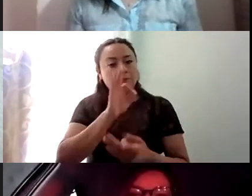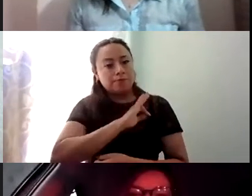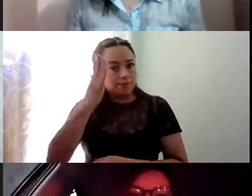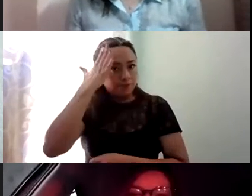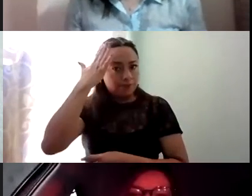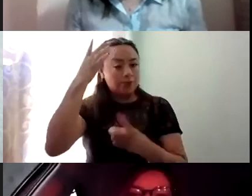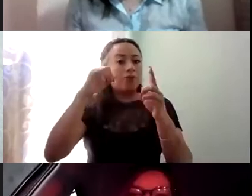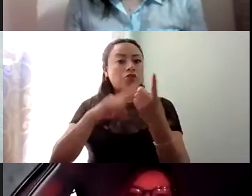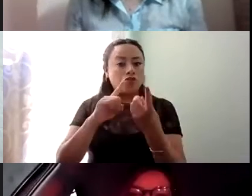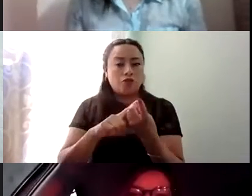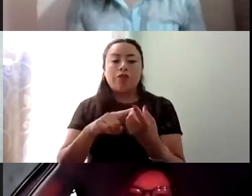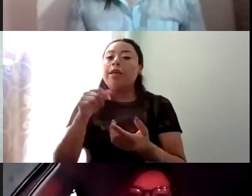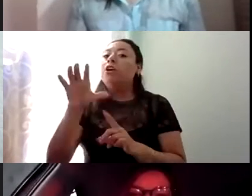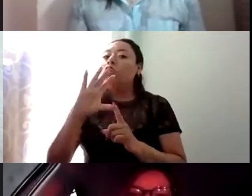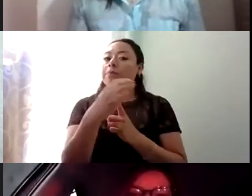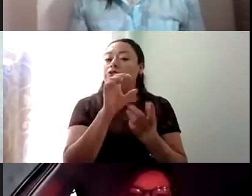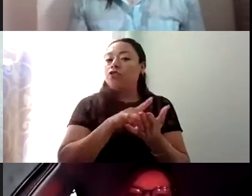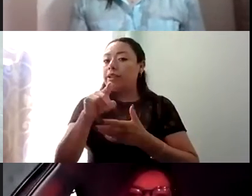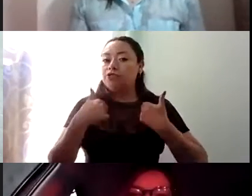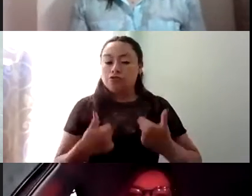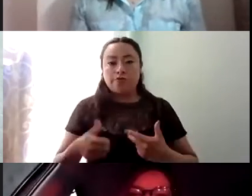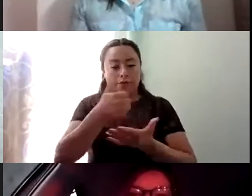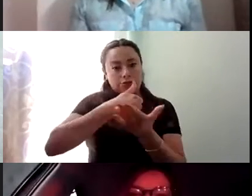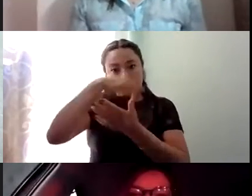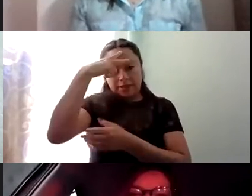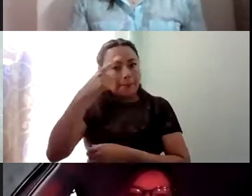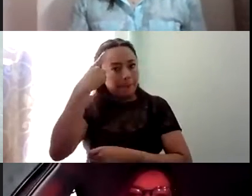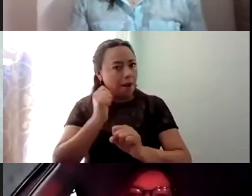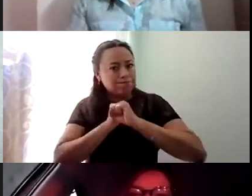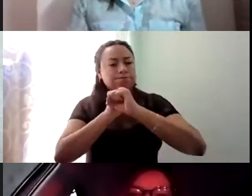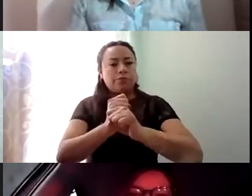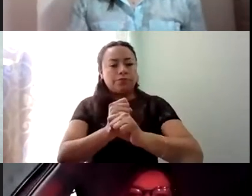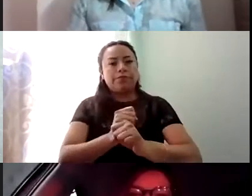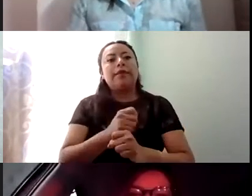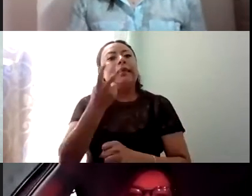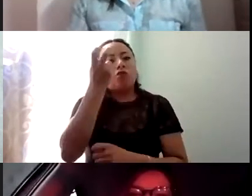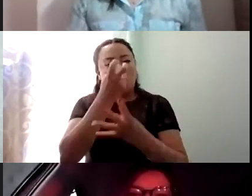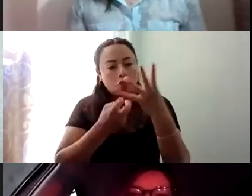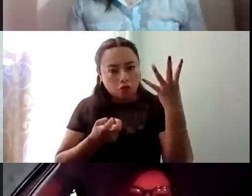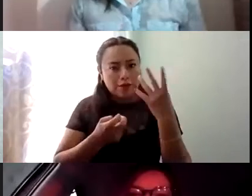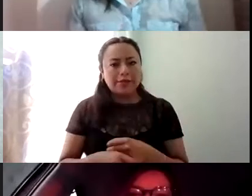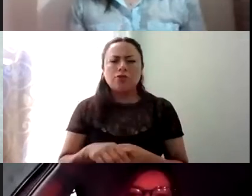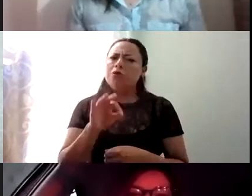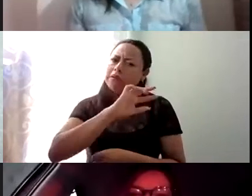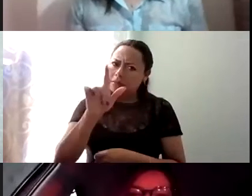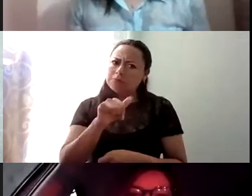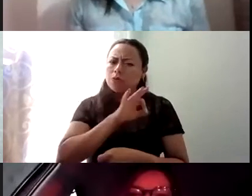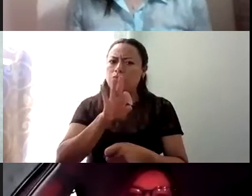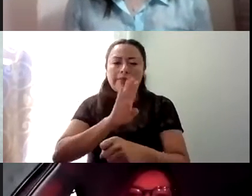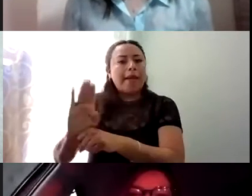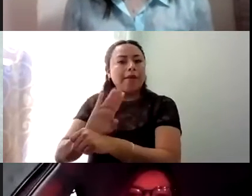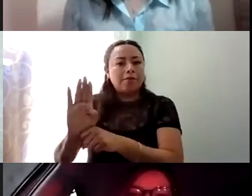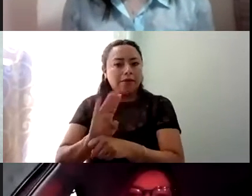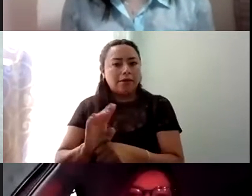Derechos Humanos desde la Ciudad de México para tratar de combatir esto y más bien que sea algo benéfico y no que